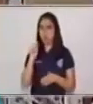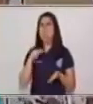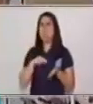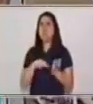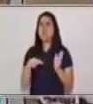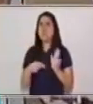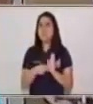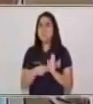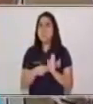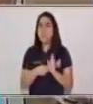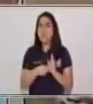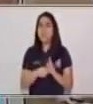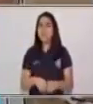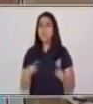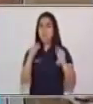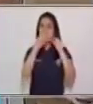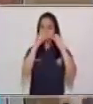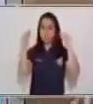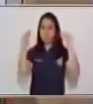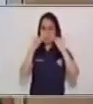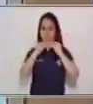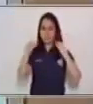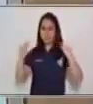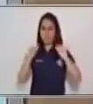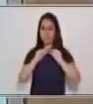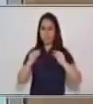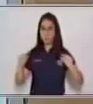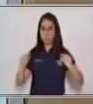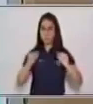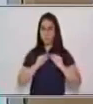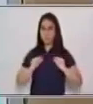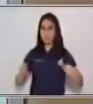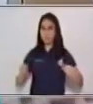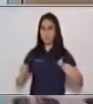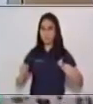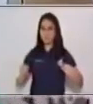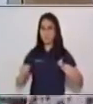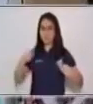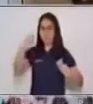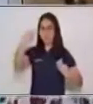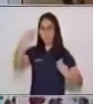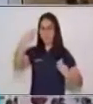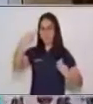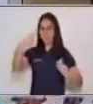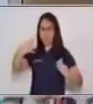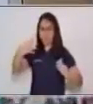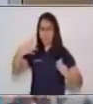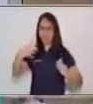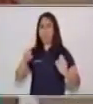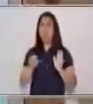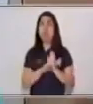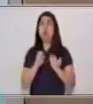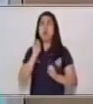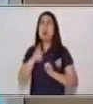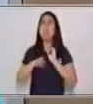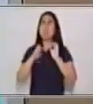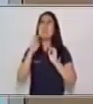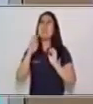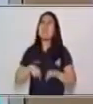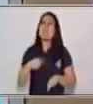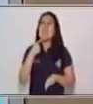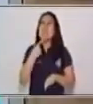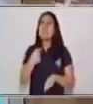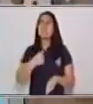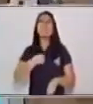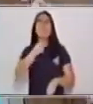1, 2, 3, 4 versos. Algunas personas dicen, voy a decir un verso, y le dicen verso a todo el poema. Eso es incorrecto.